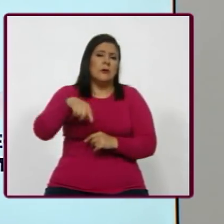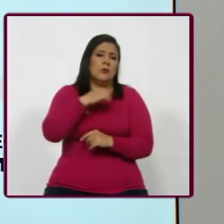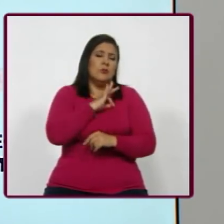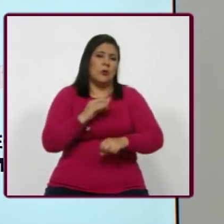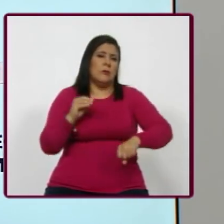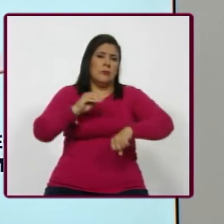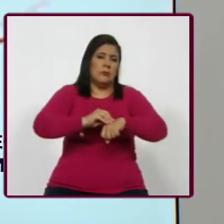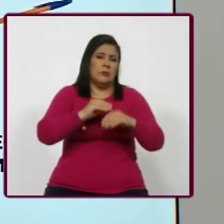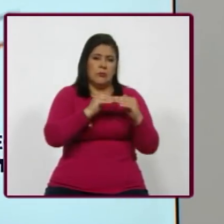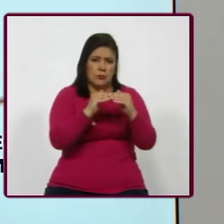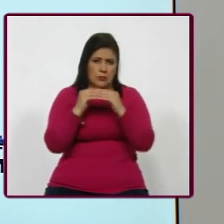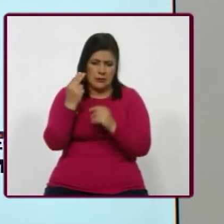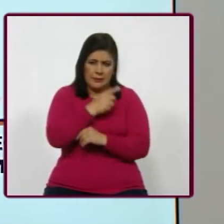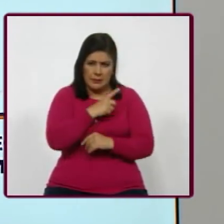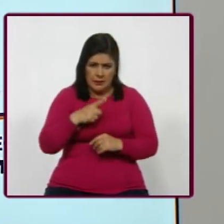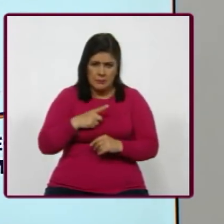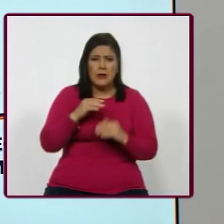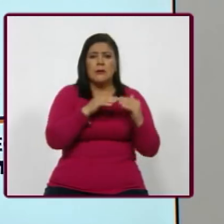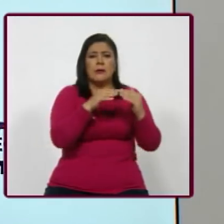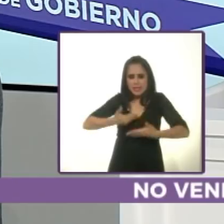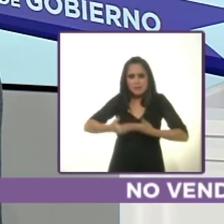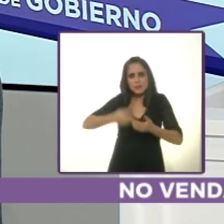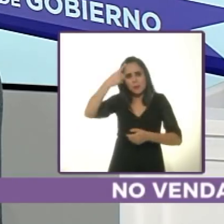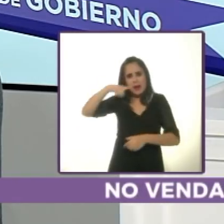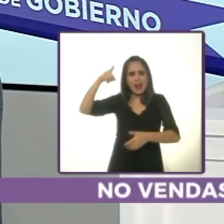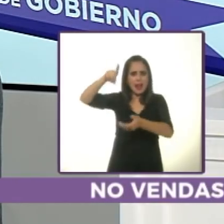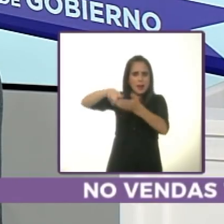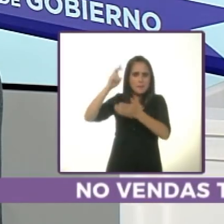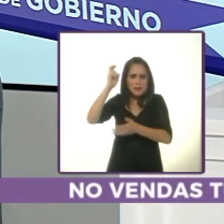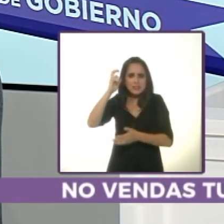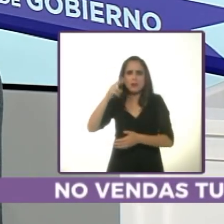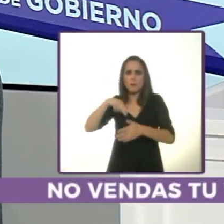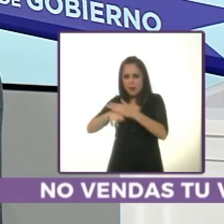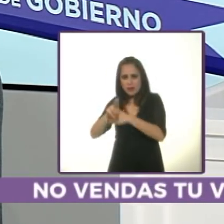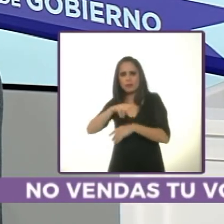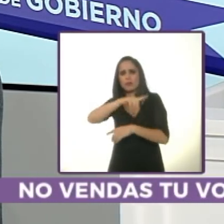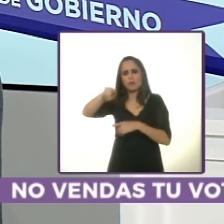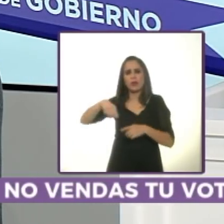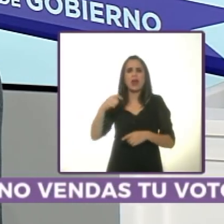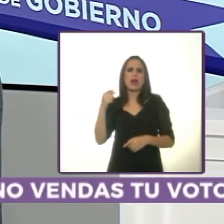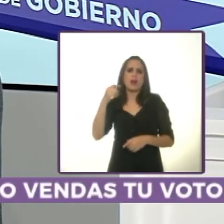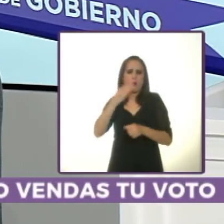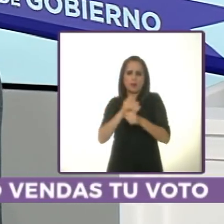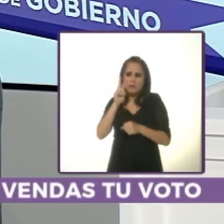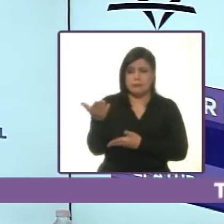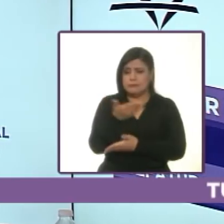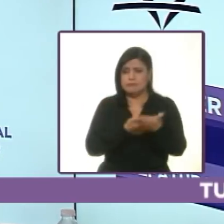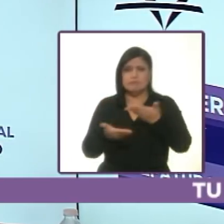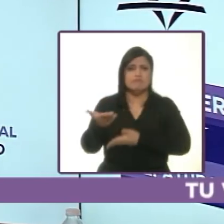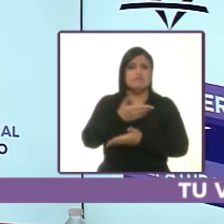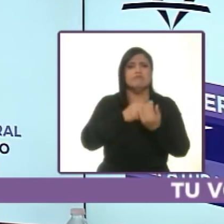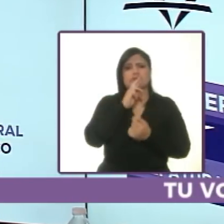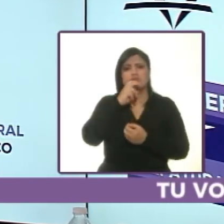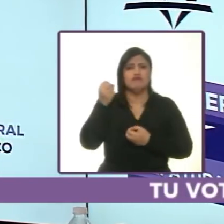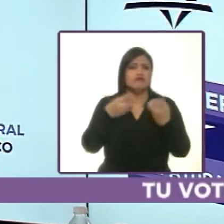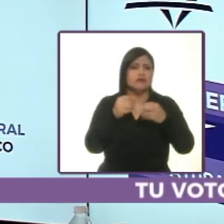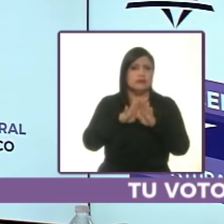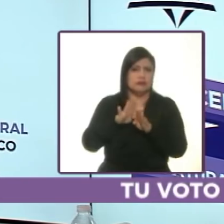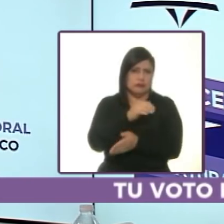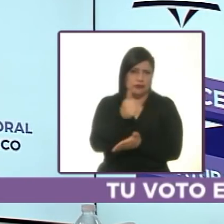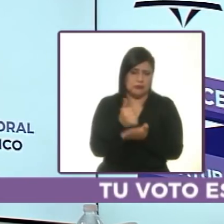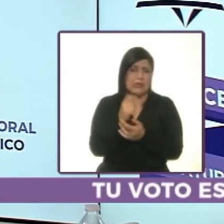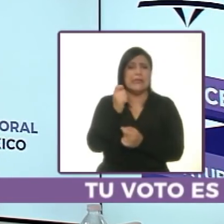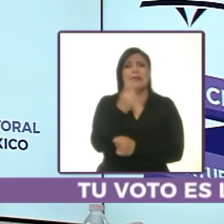democracia y particularmente la democracia participativa. Vamos a acabar con el amiguismo político que hoy se da y se da en los gobiernos. Lo que tenemos que hacer son